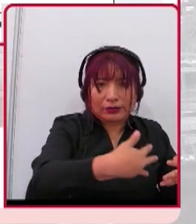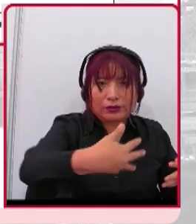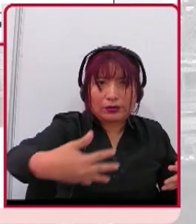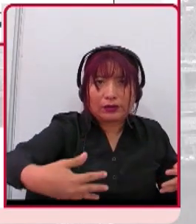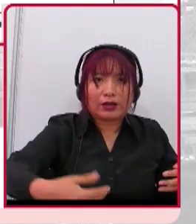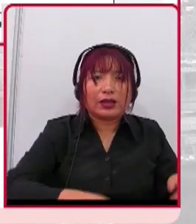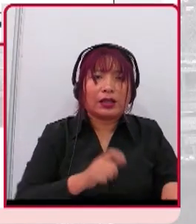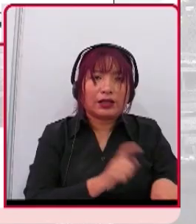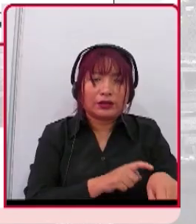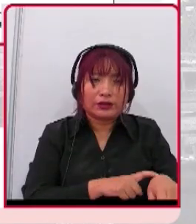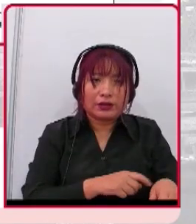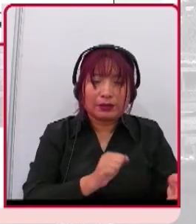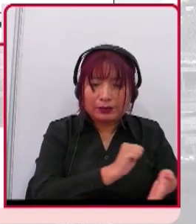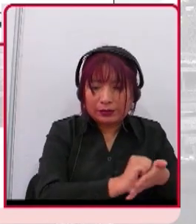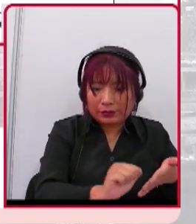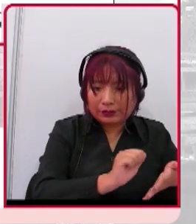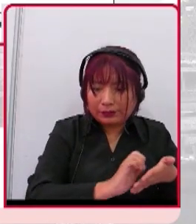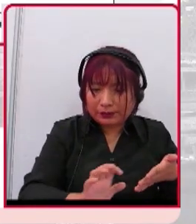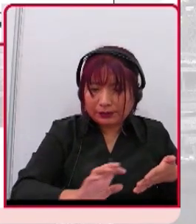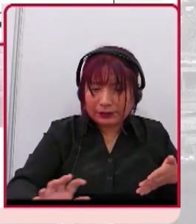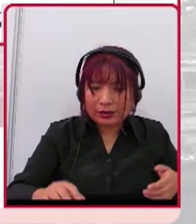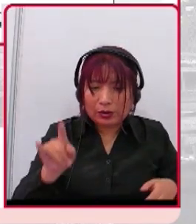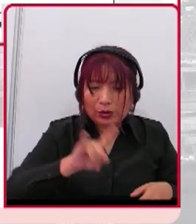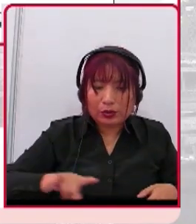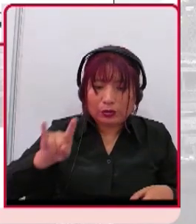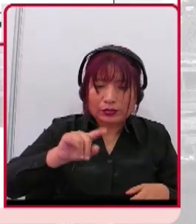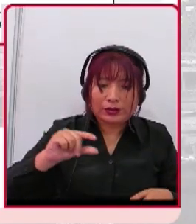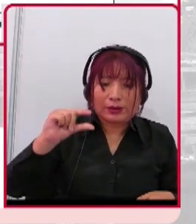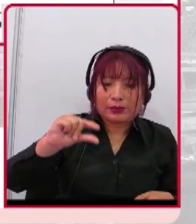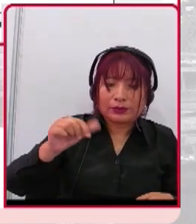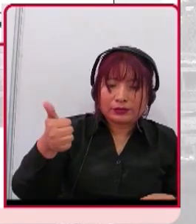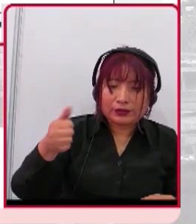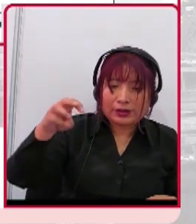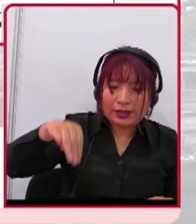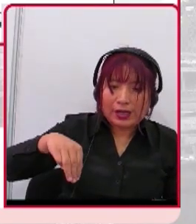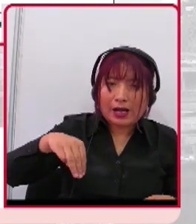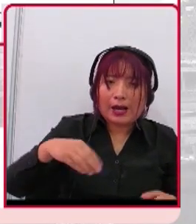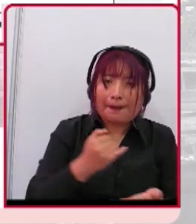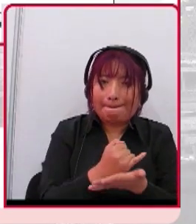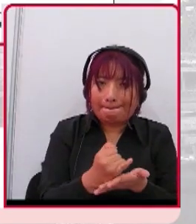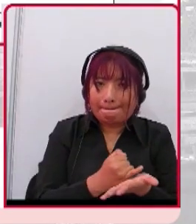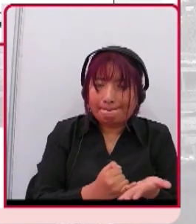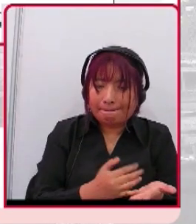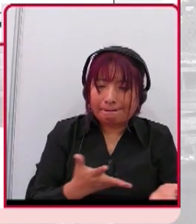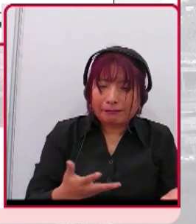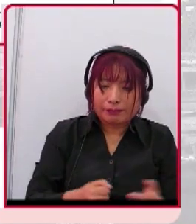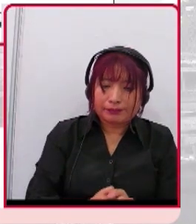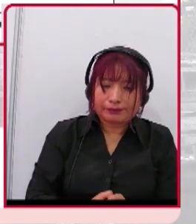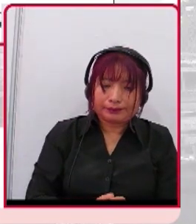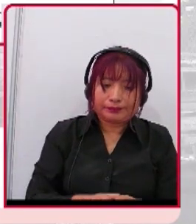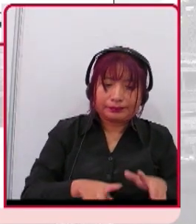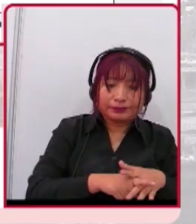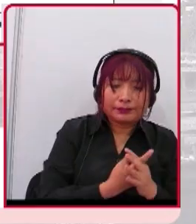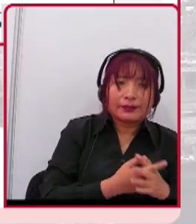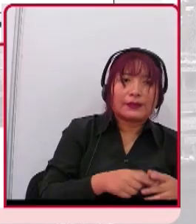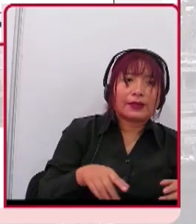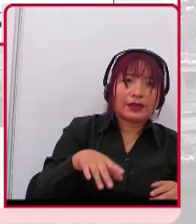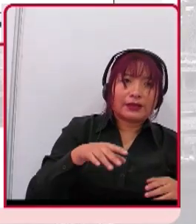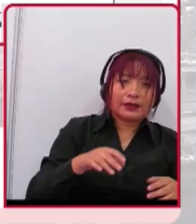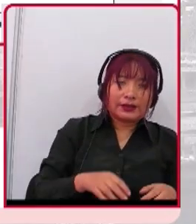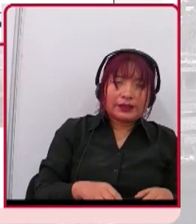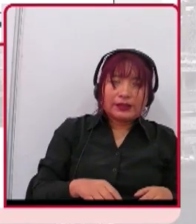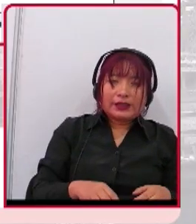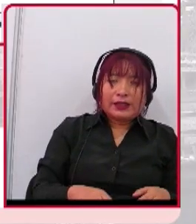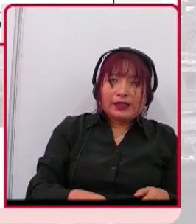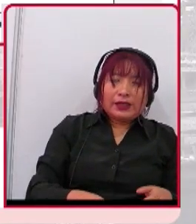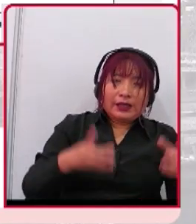plan de trabajo utilizando esta herramienta que es un diagrama Gantt, empezamos a definir las fechas, hitos, y